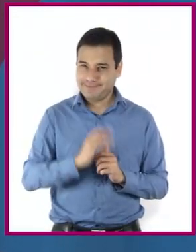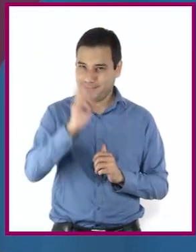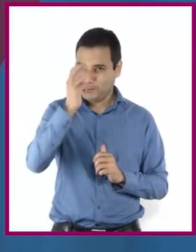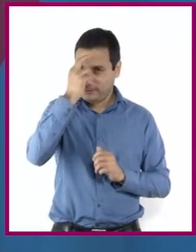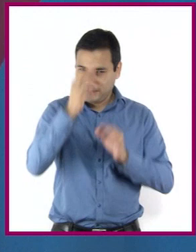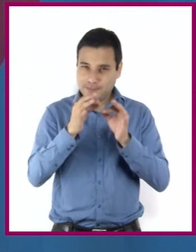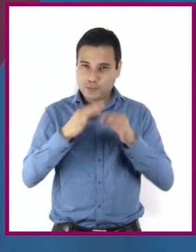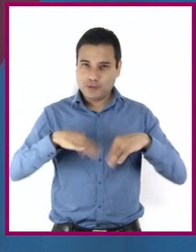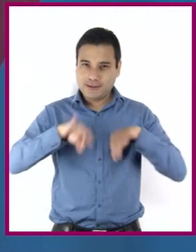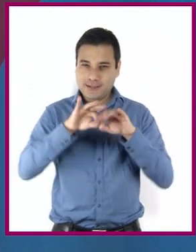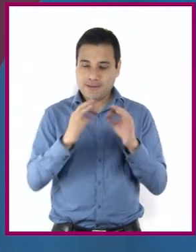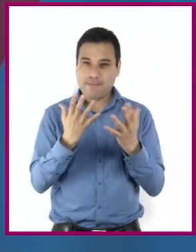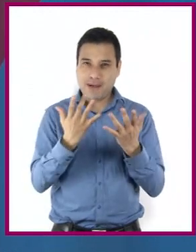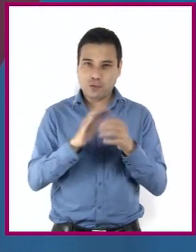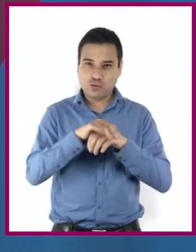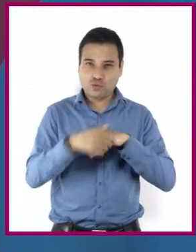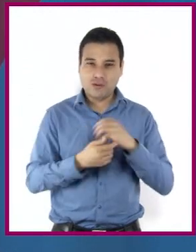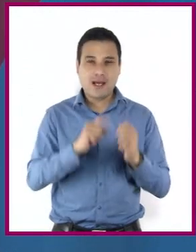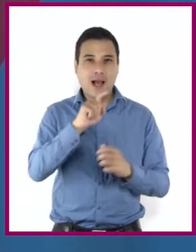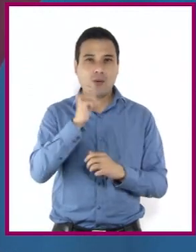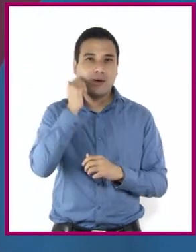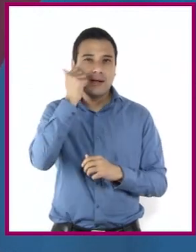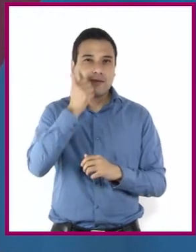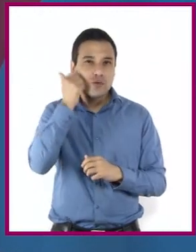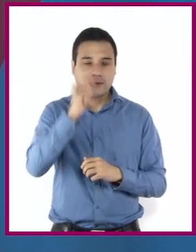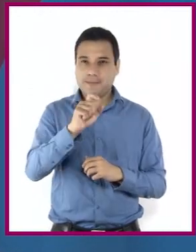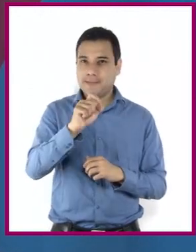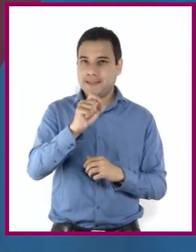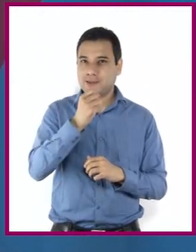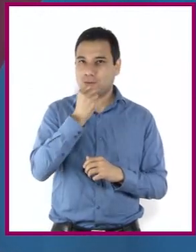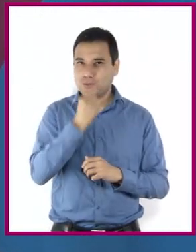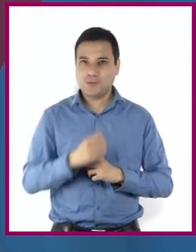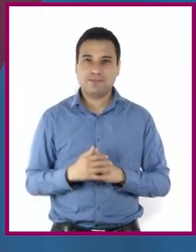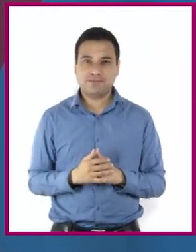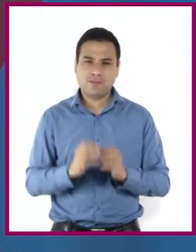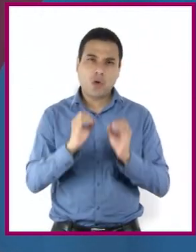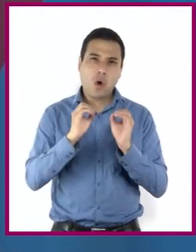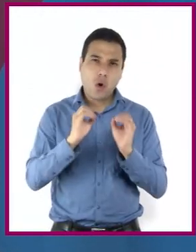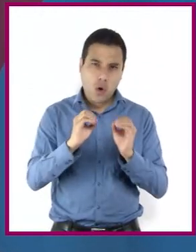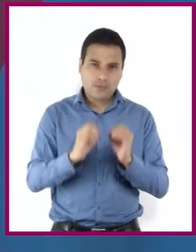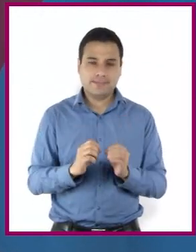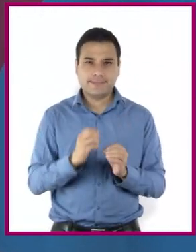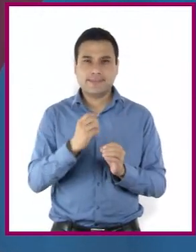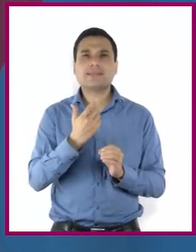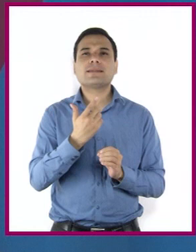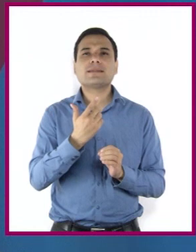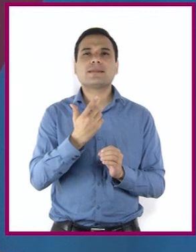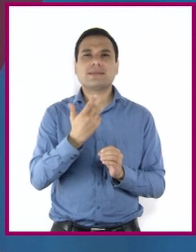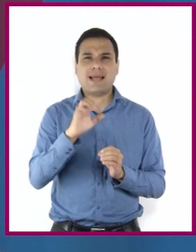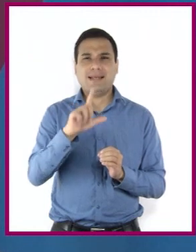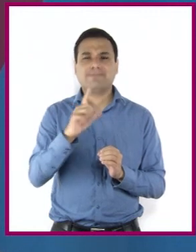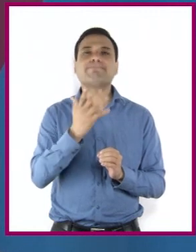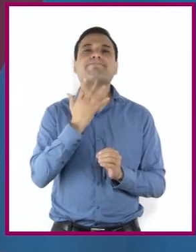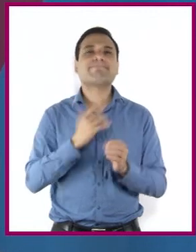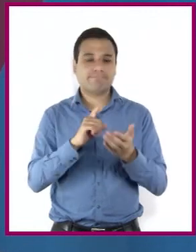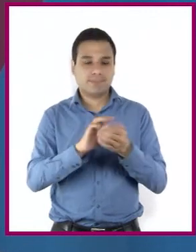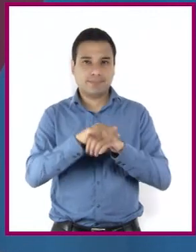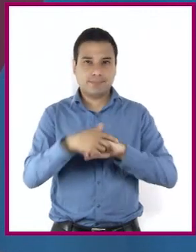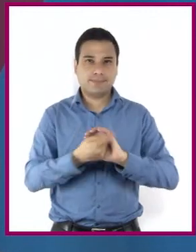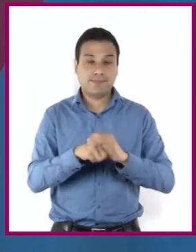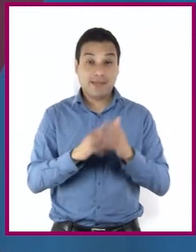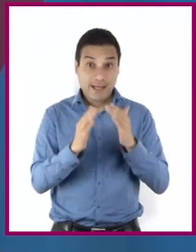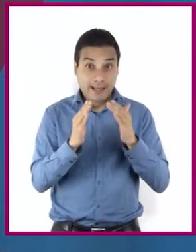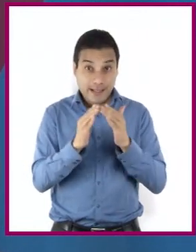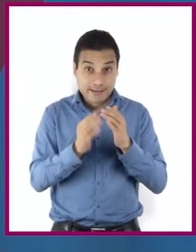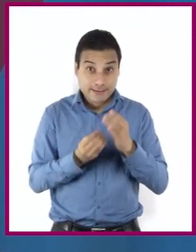importante lavarse las manos con agua y jabón por lo menos durante 20 segundos o desinfectarlas con gel antibacterial. Si necesitan salir de